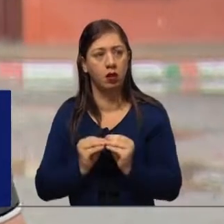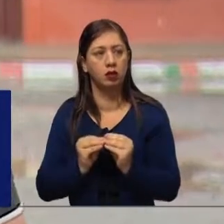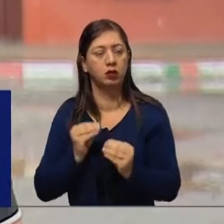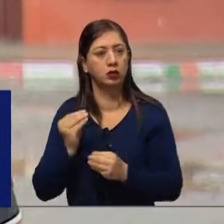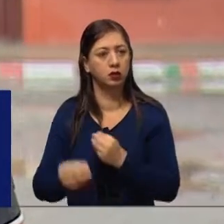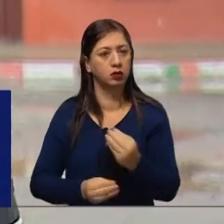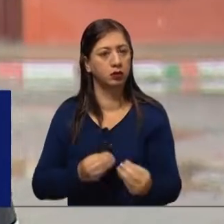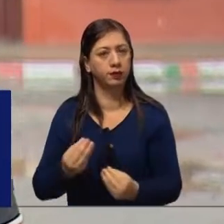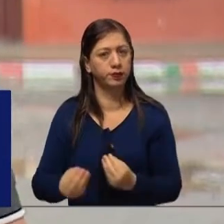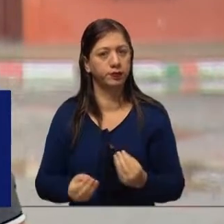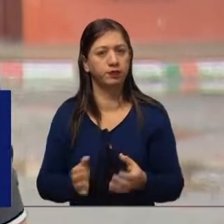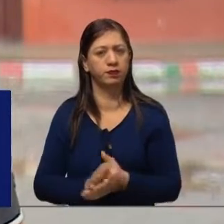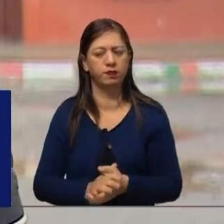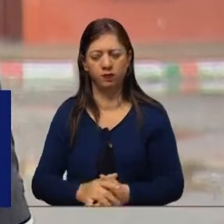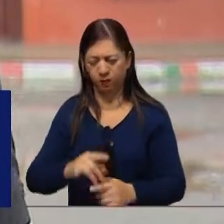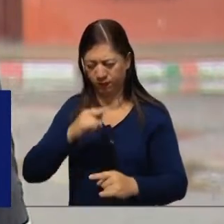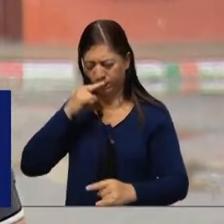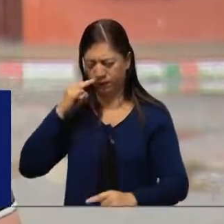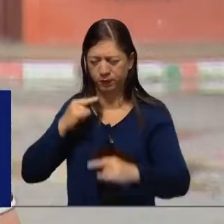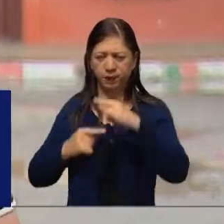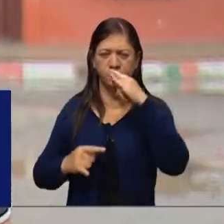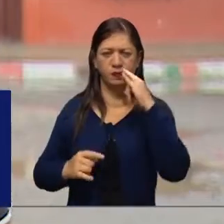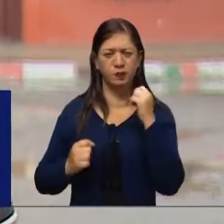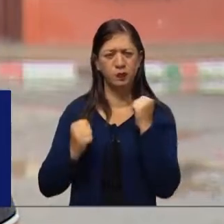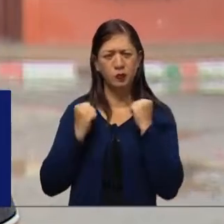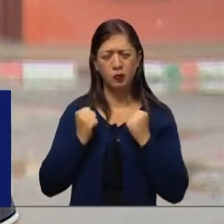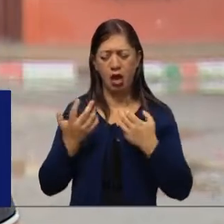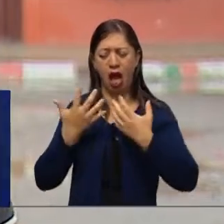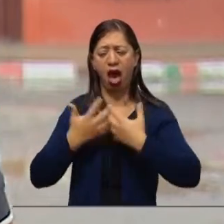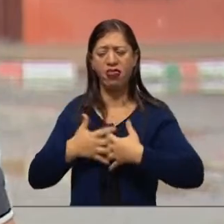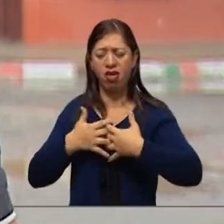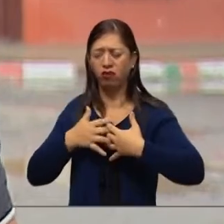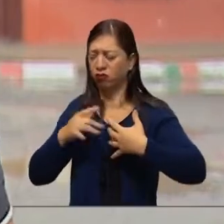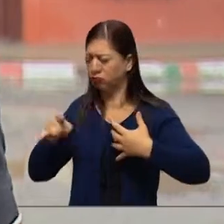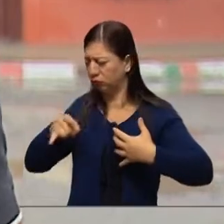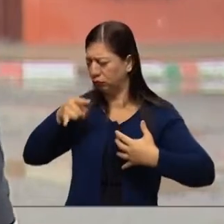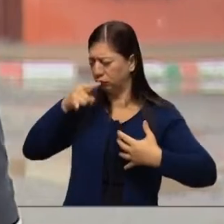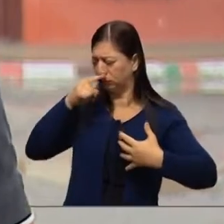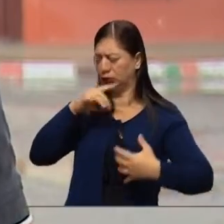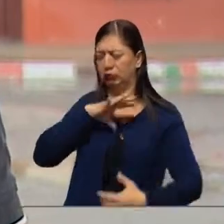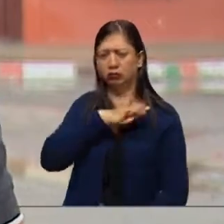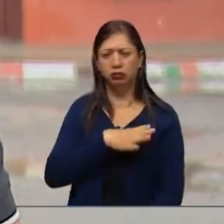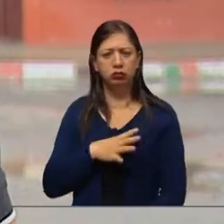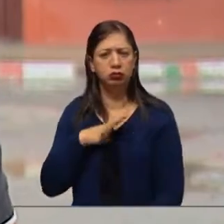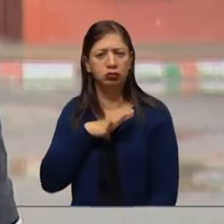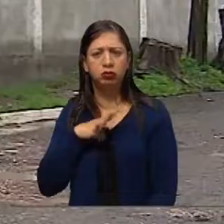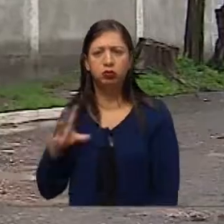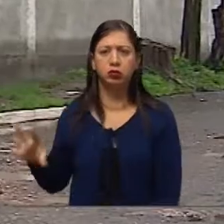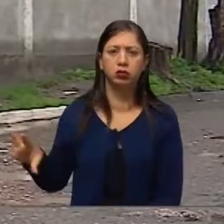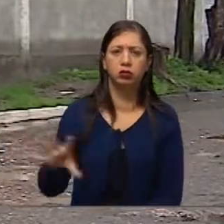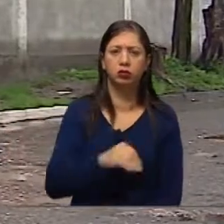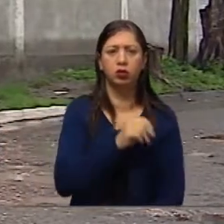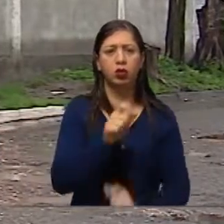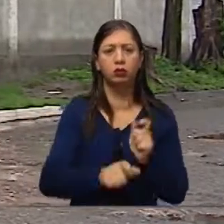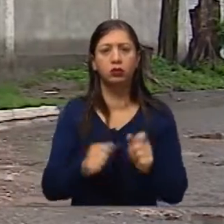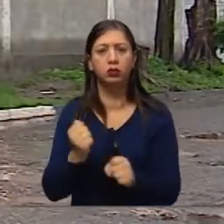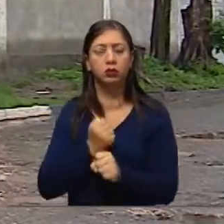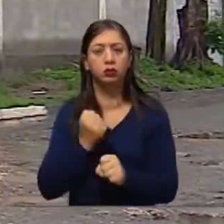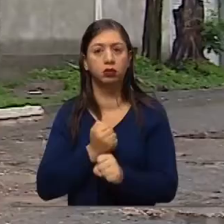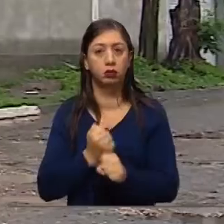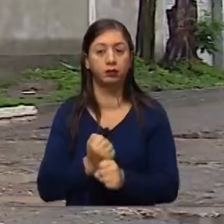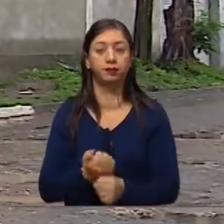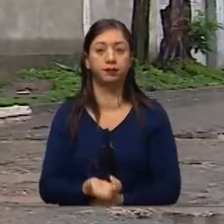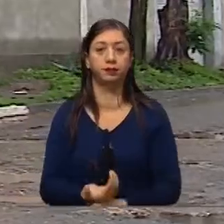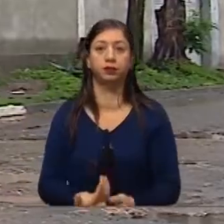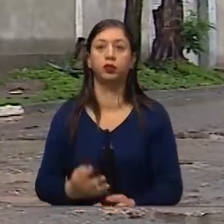calurosos, los olores llegan internamente a la empresa y pues obviamente esto genera incomodidad para todos los colaboradores de la empresa.